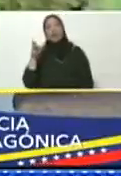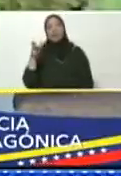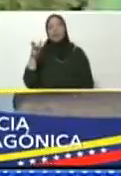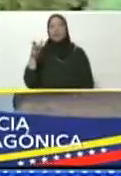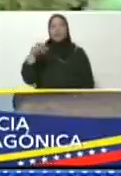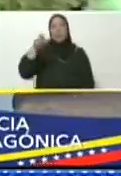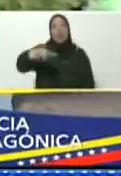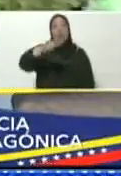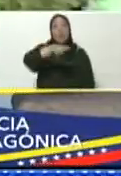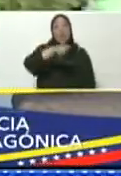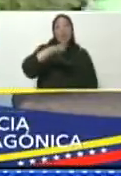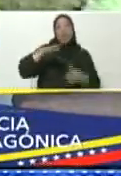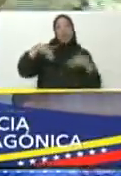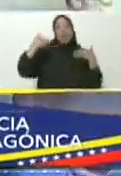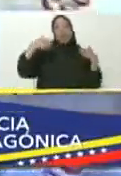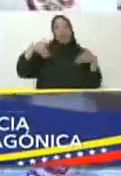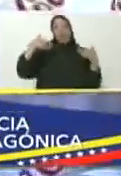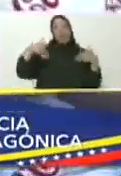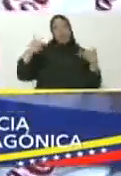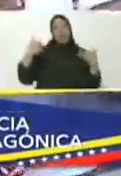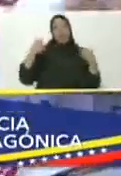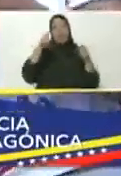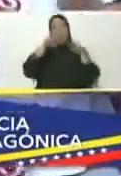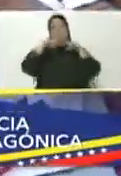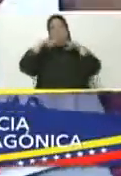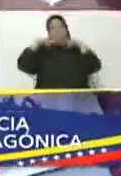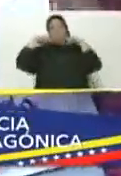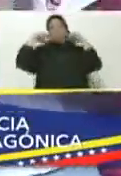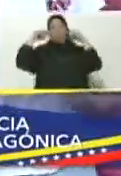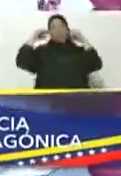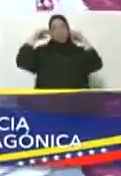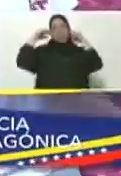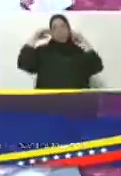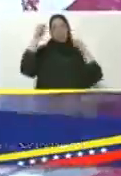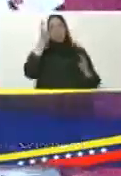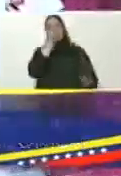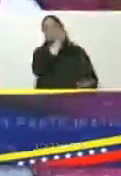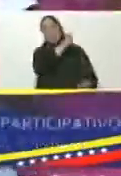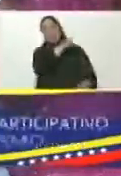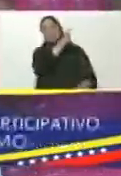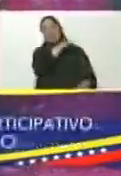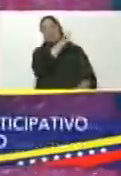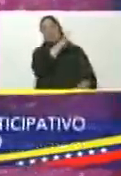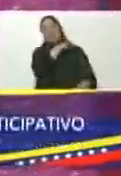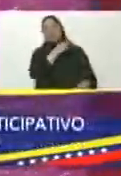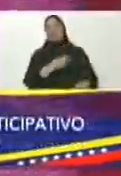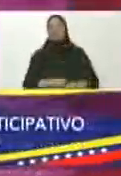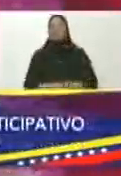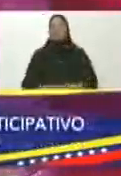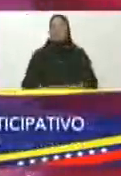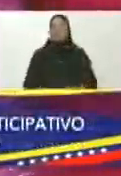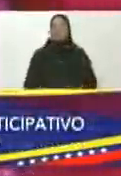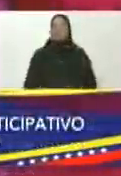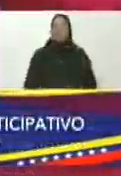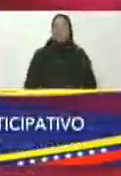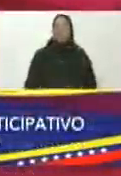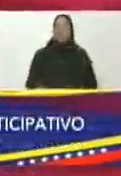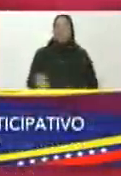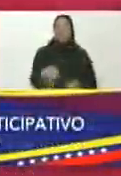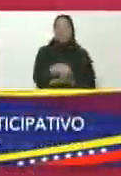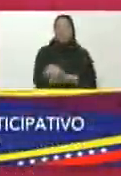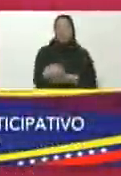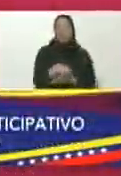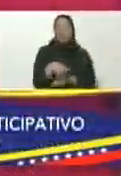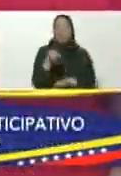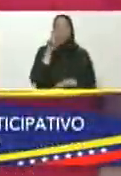gritos, su alegría, su sonrisa. Aquí están las jefas y los jefes de calle. Voy